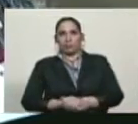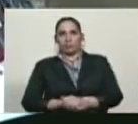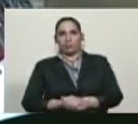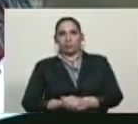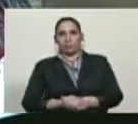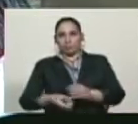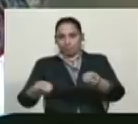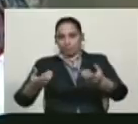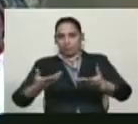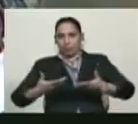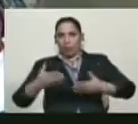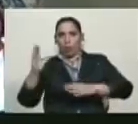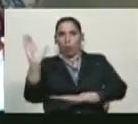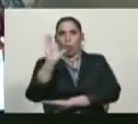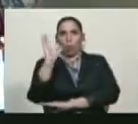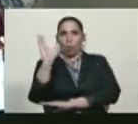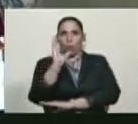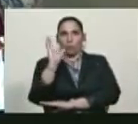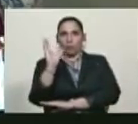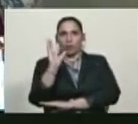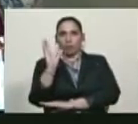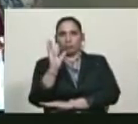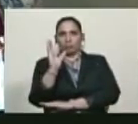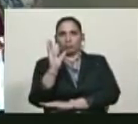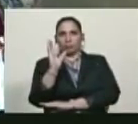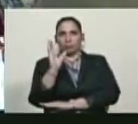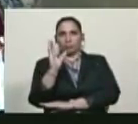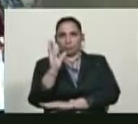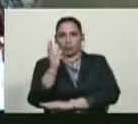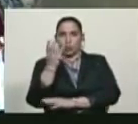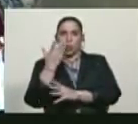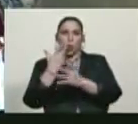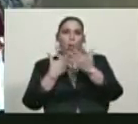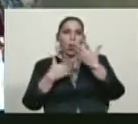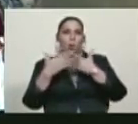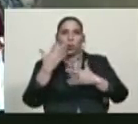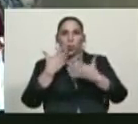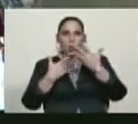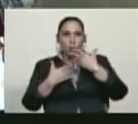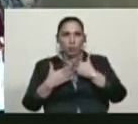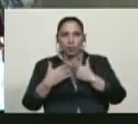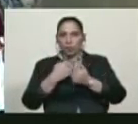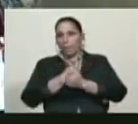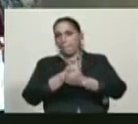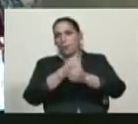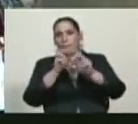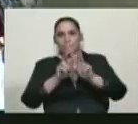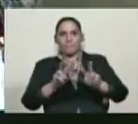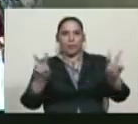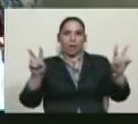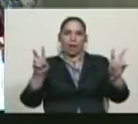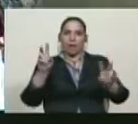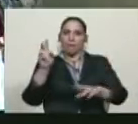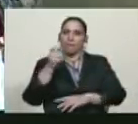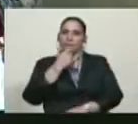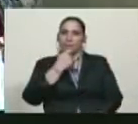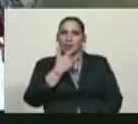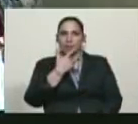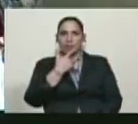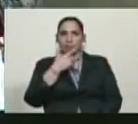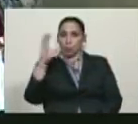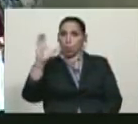desde colombia un regalo colorido de amor de paz de belleza desde colombia y me llega este